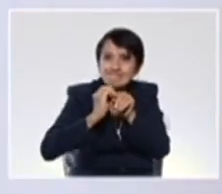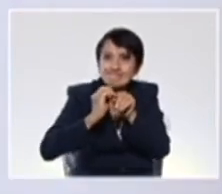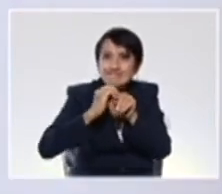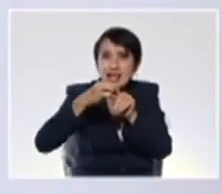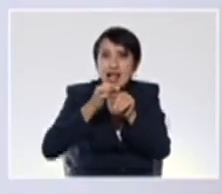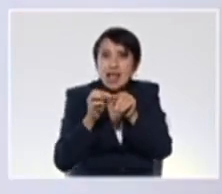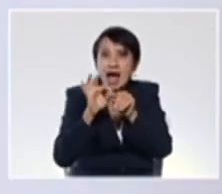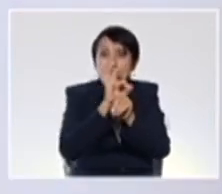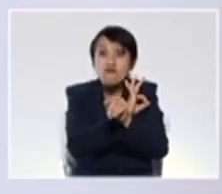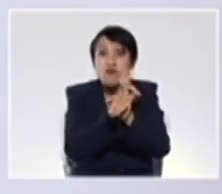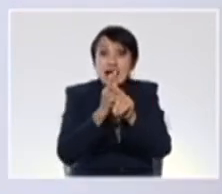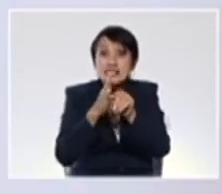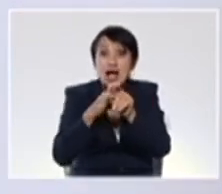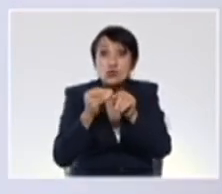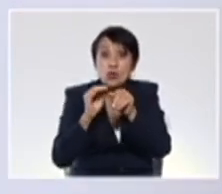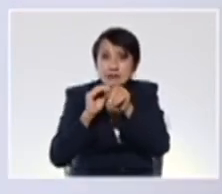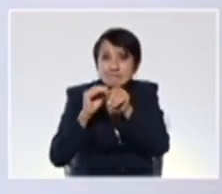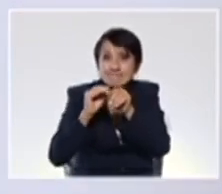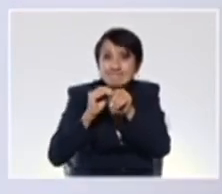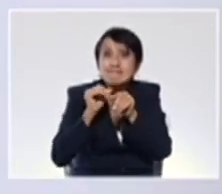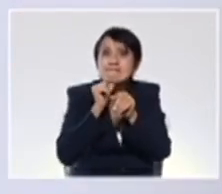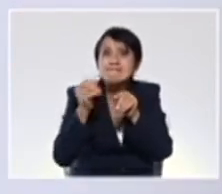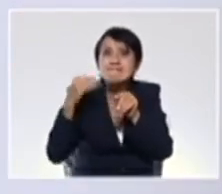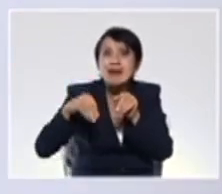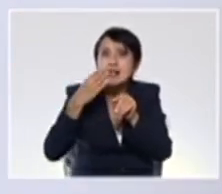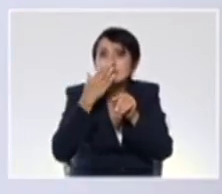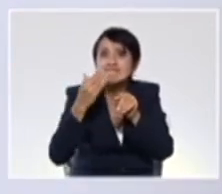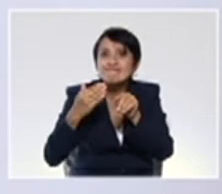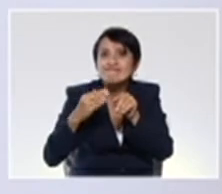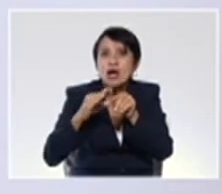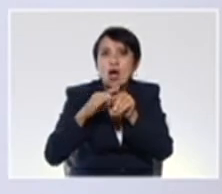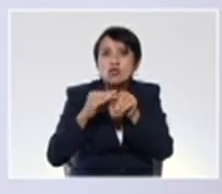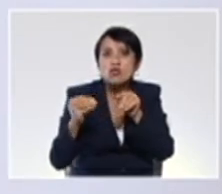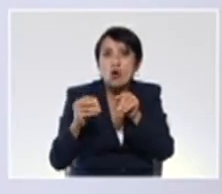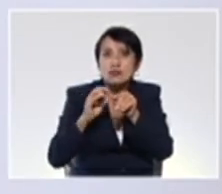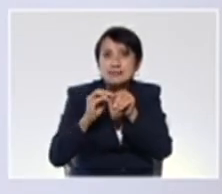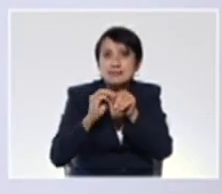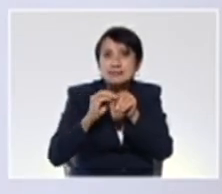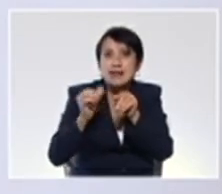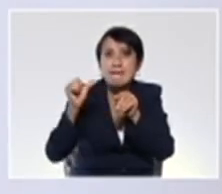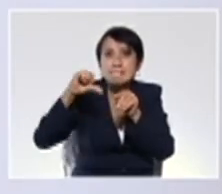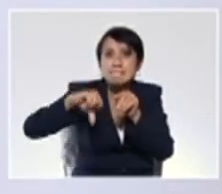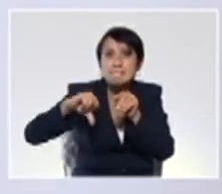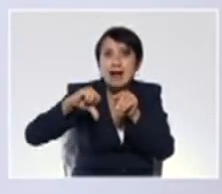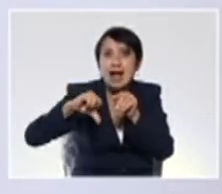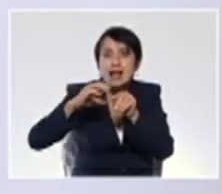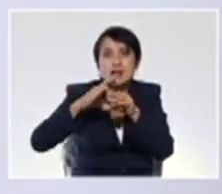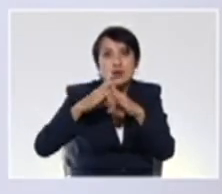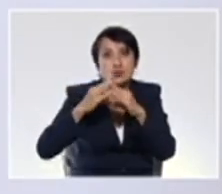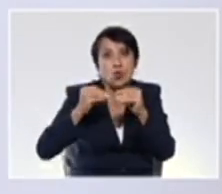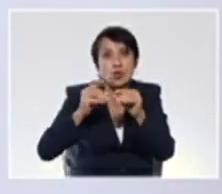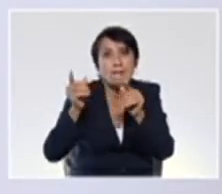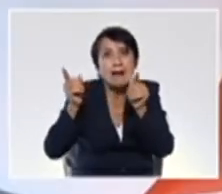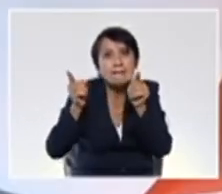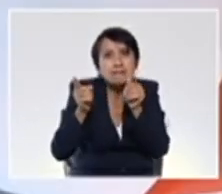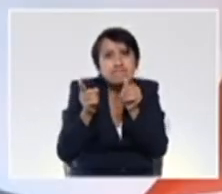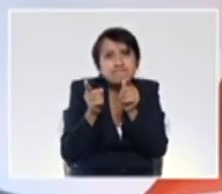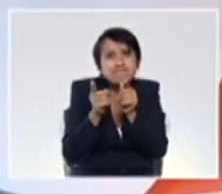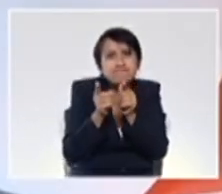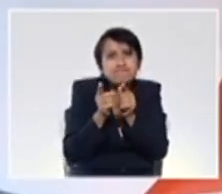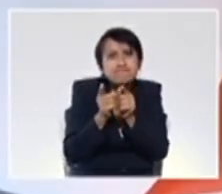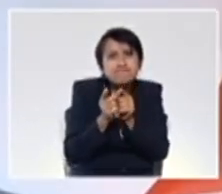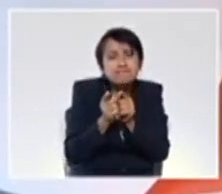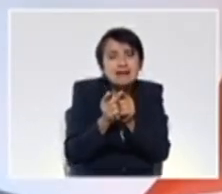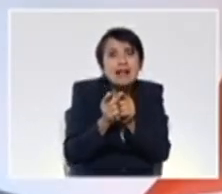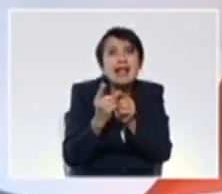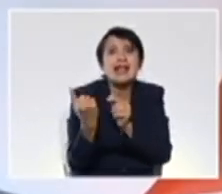la fuerza con la que ella está trabajando. Al reducirse ese espacio que tiene la cuchilla, si yo lo pongo más pequeño, al ponerlo más pequeño,